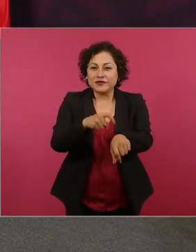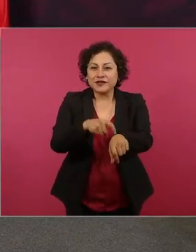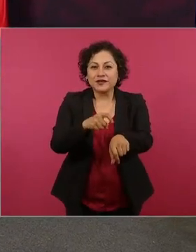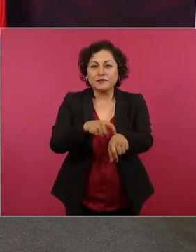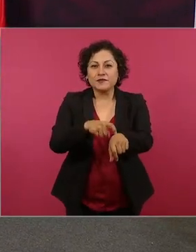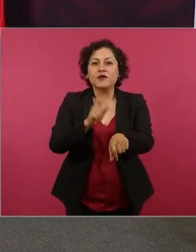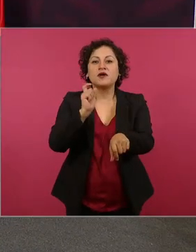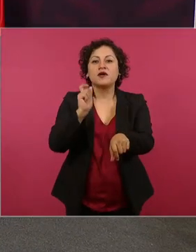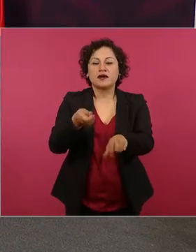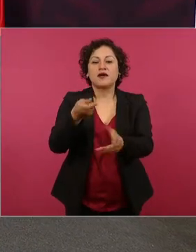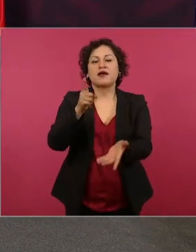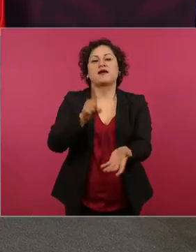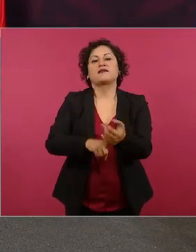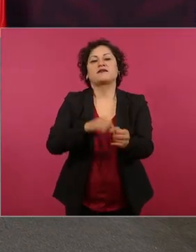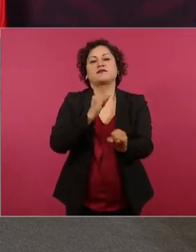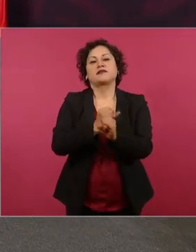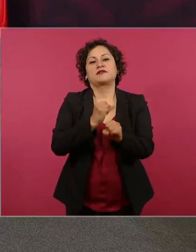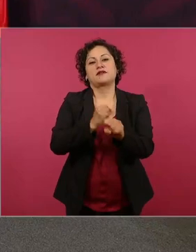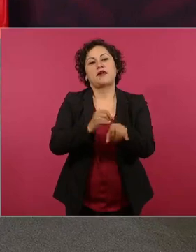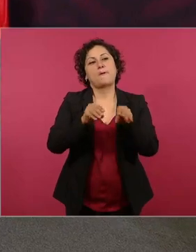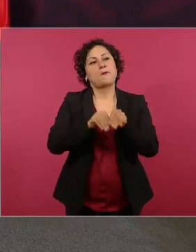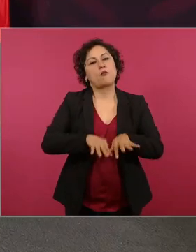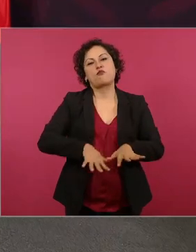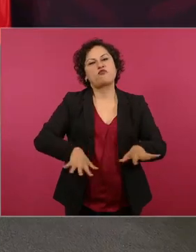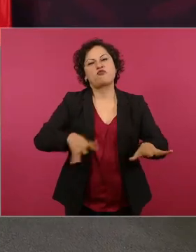en redes sociales,